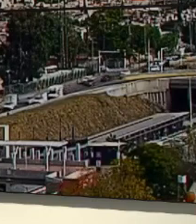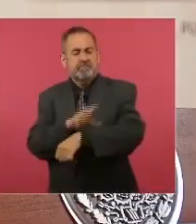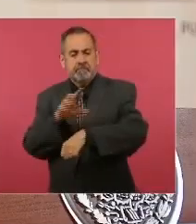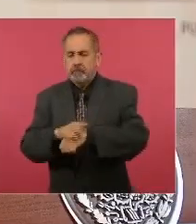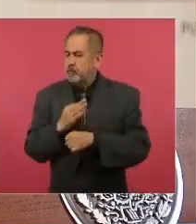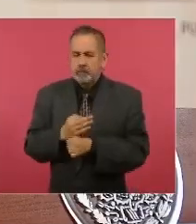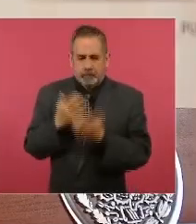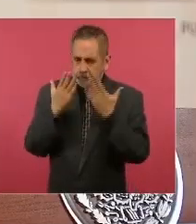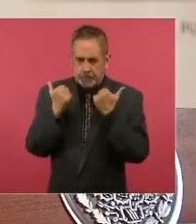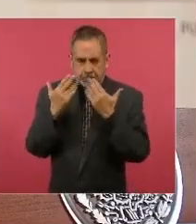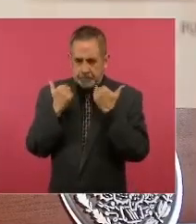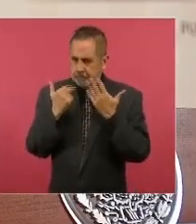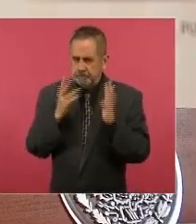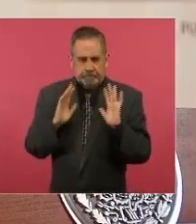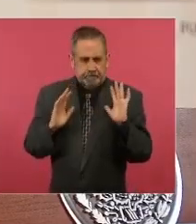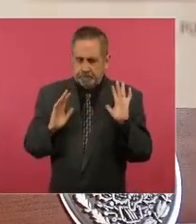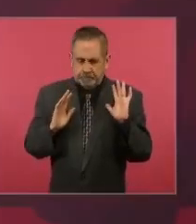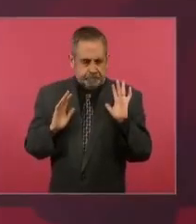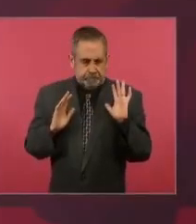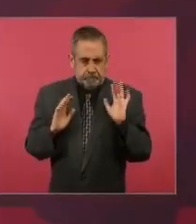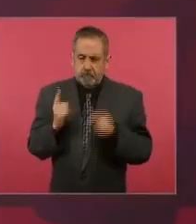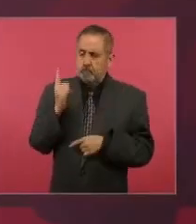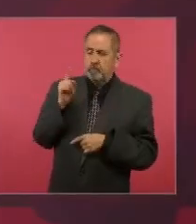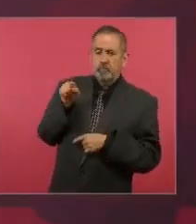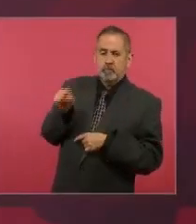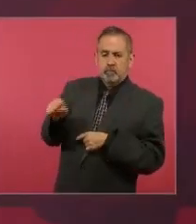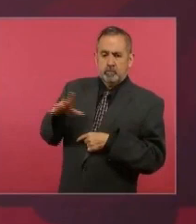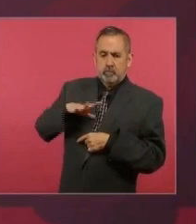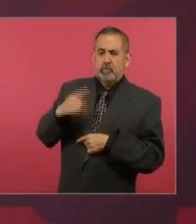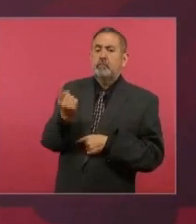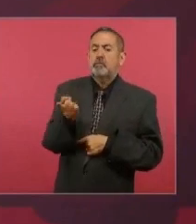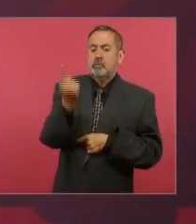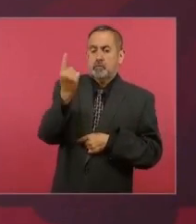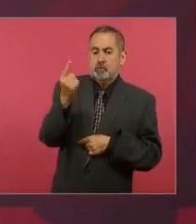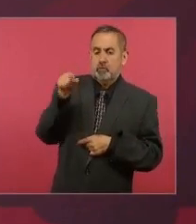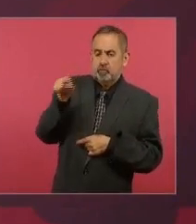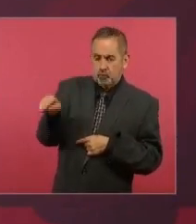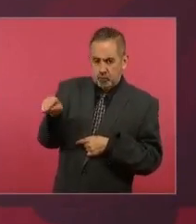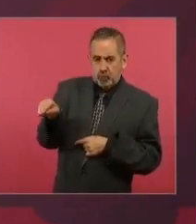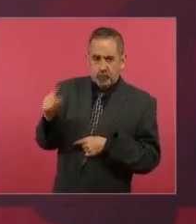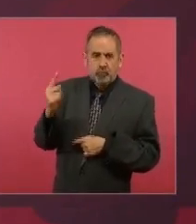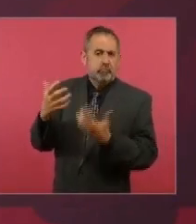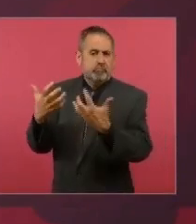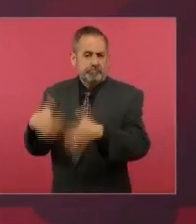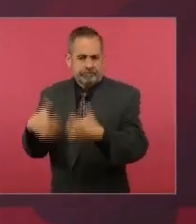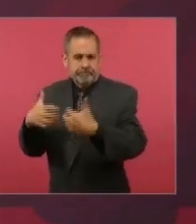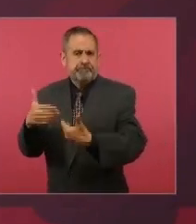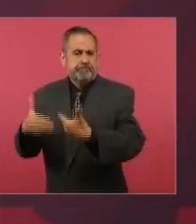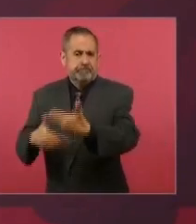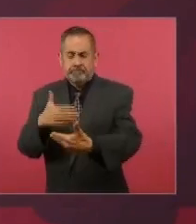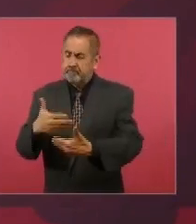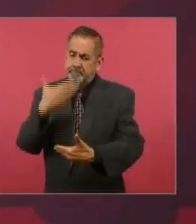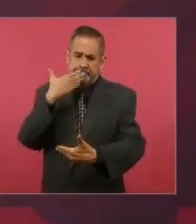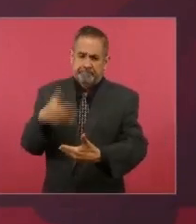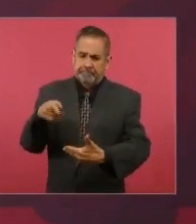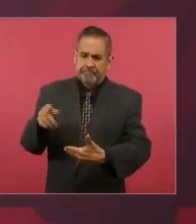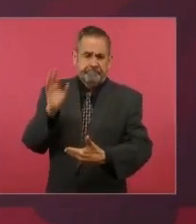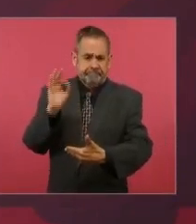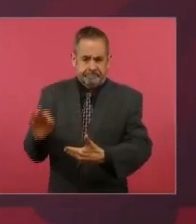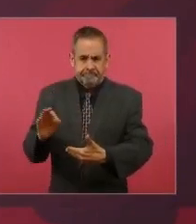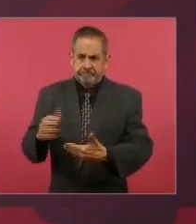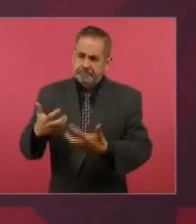con los protocolos adecuados, no tenía las medidas adecuadas para garantizar que los datos que propiamente